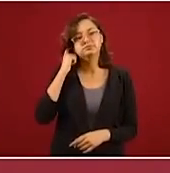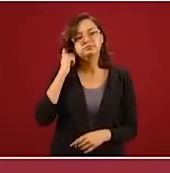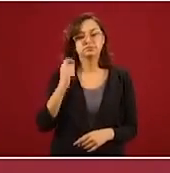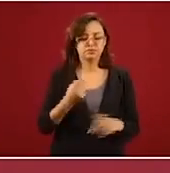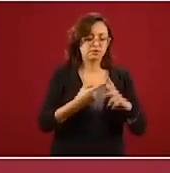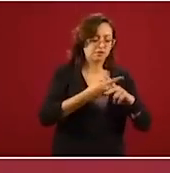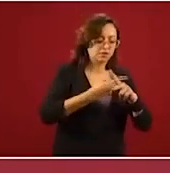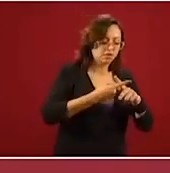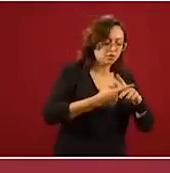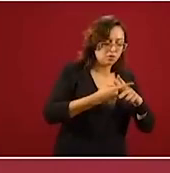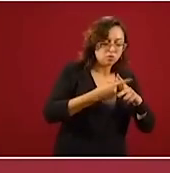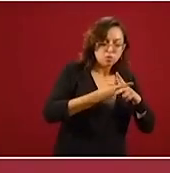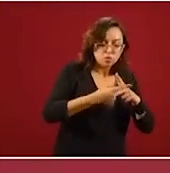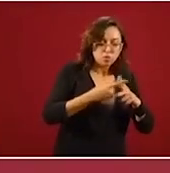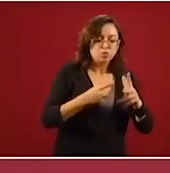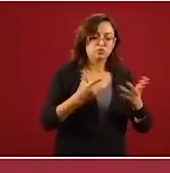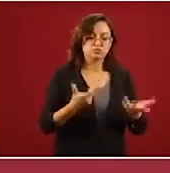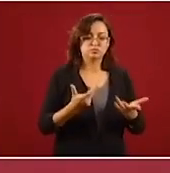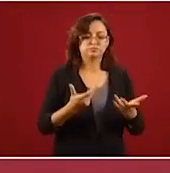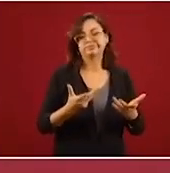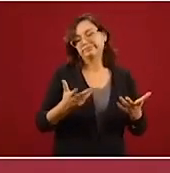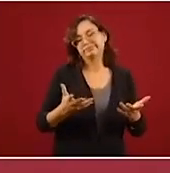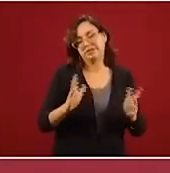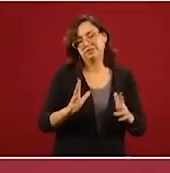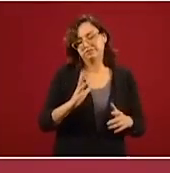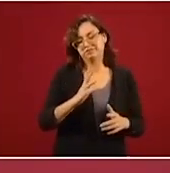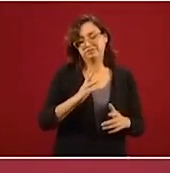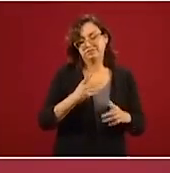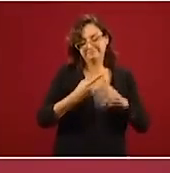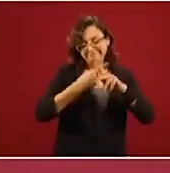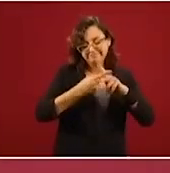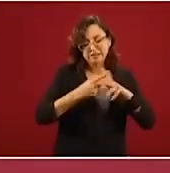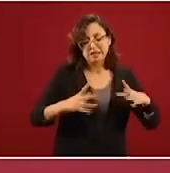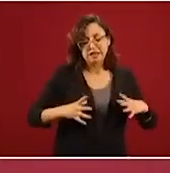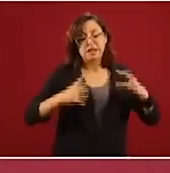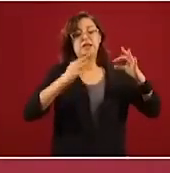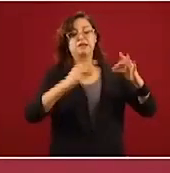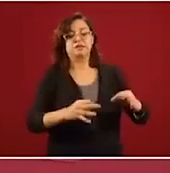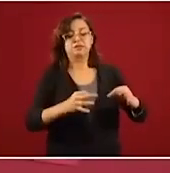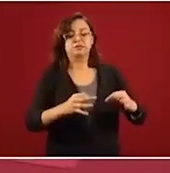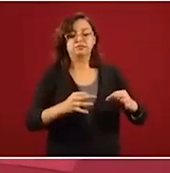establecieron, ya existían, desde luego, pero